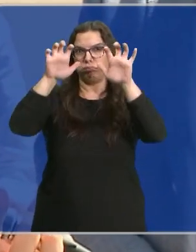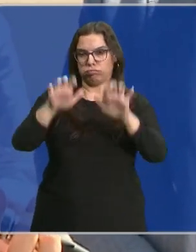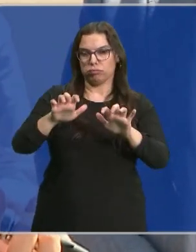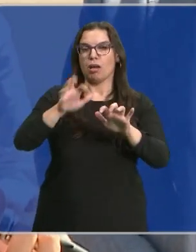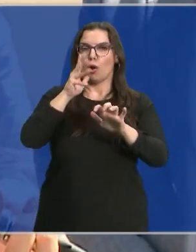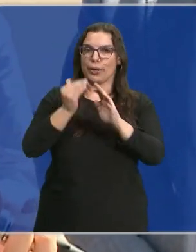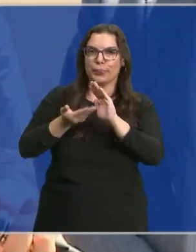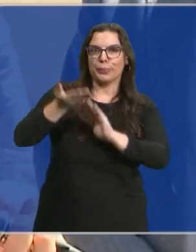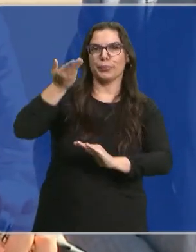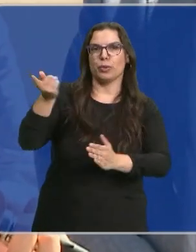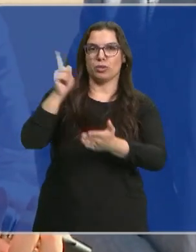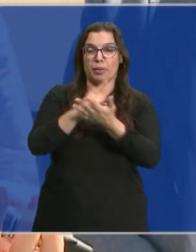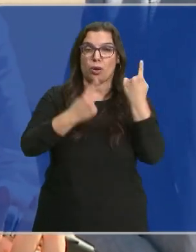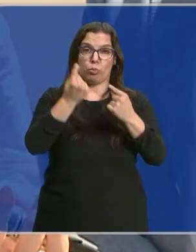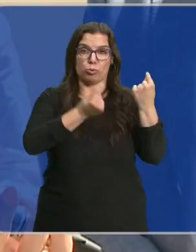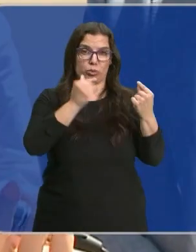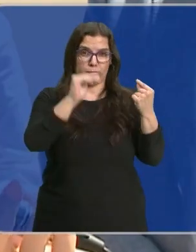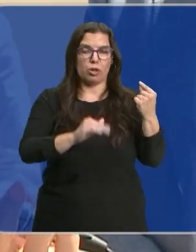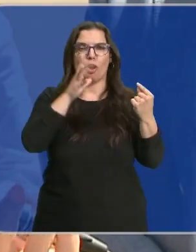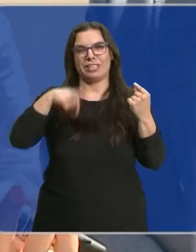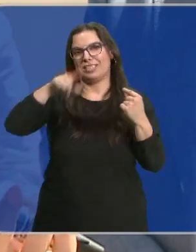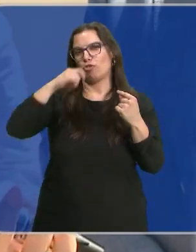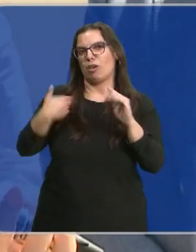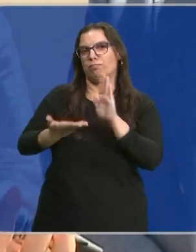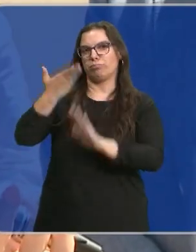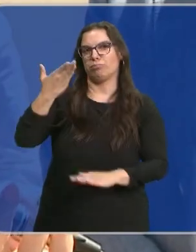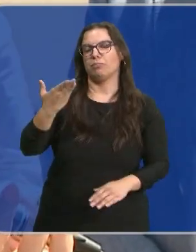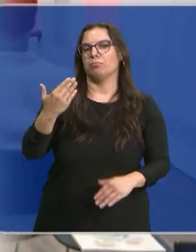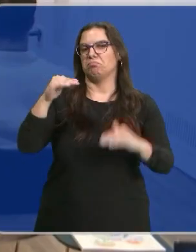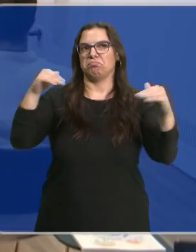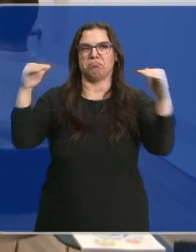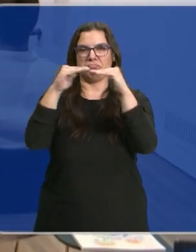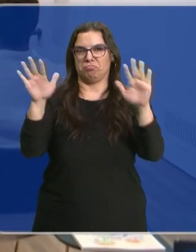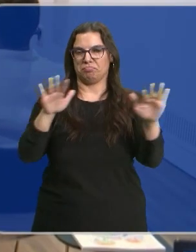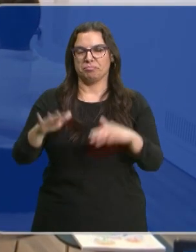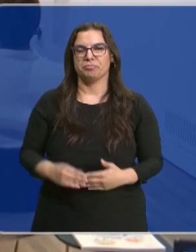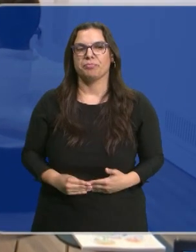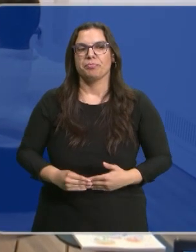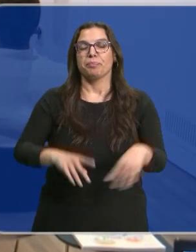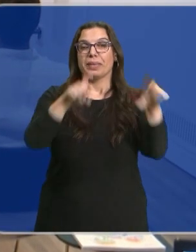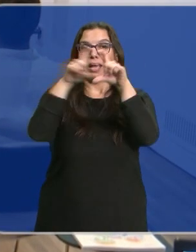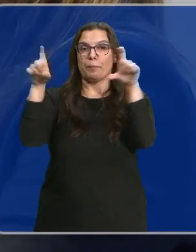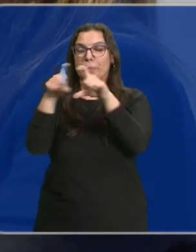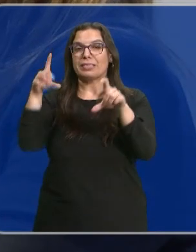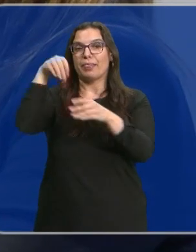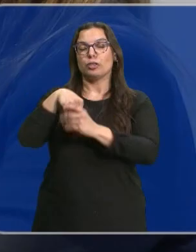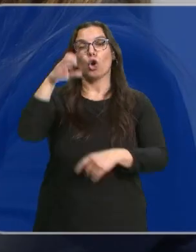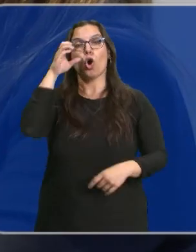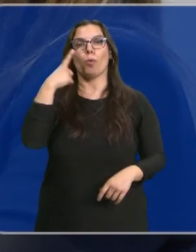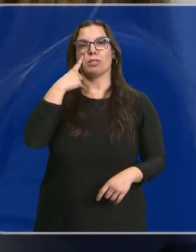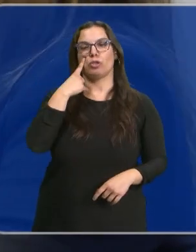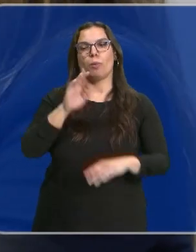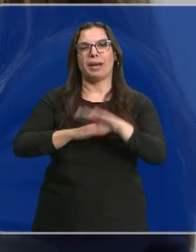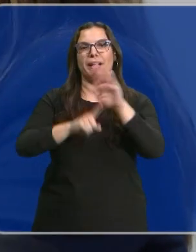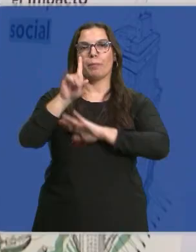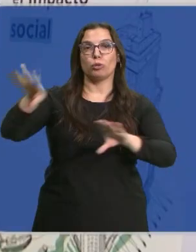reducción de determinados presupuestos pero ya este año estamos en esos niveles. Las empresas del Observatorio para el Crecimiento